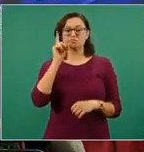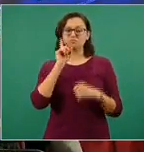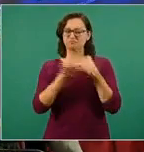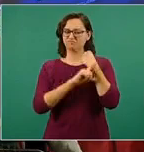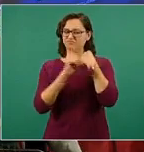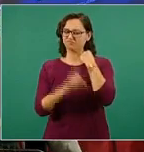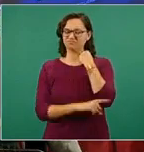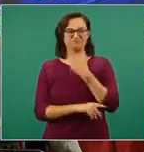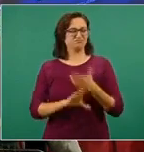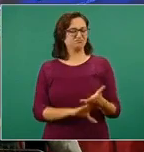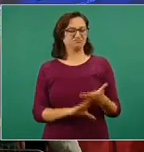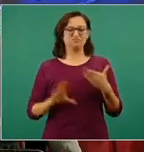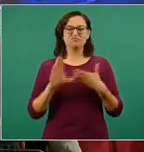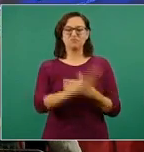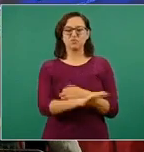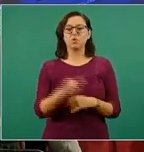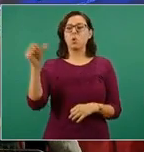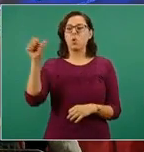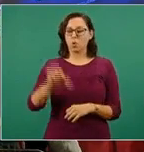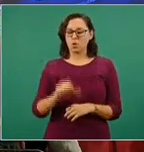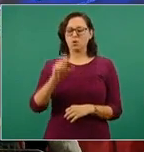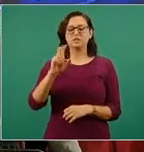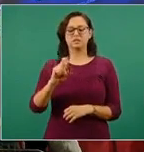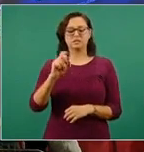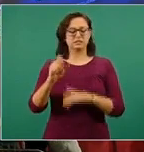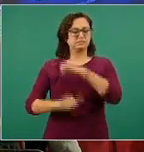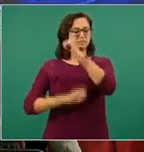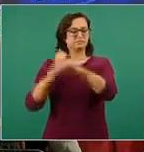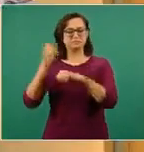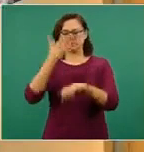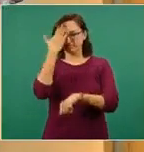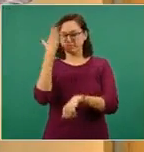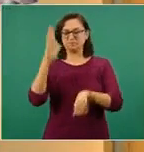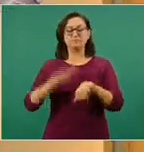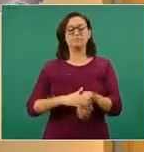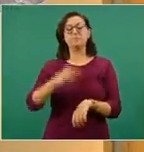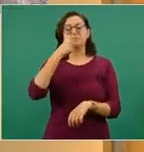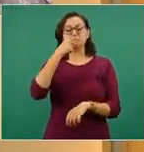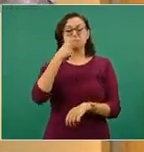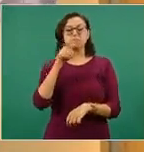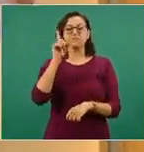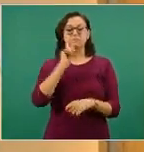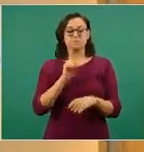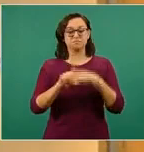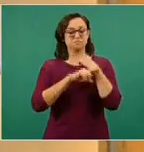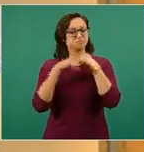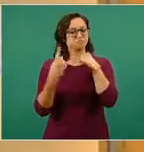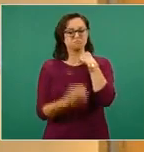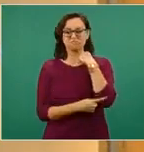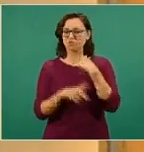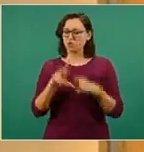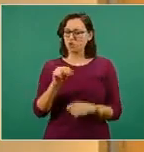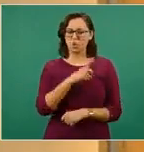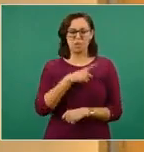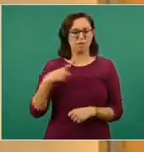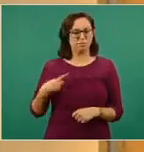Hoy, 30 de abril, tengamos este mensaje en mente: erradiquemos el embarazo en las niñas.